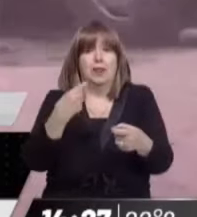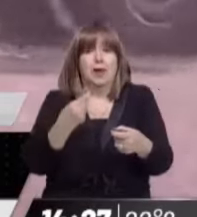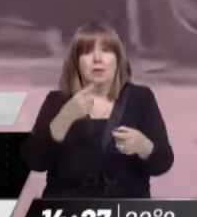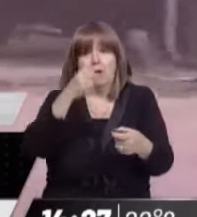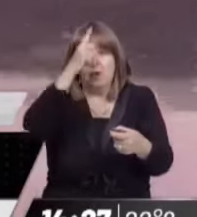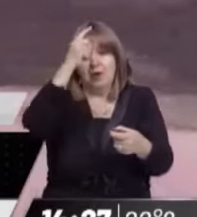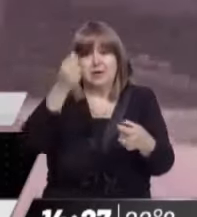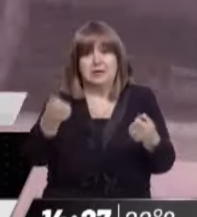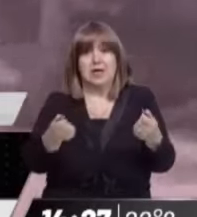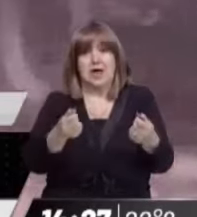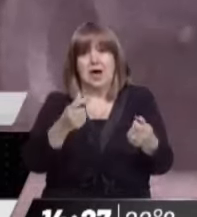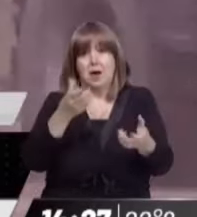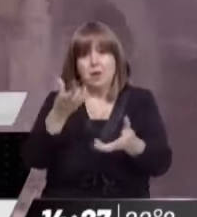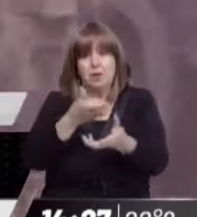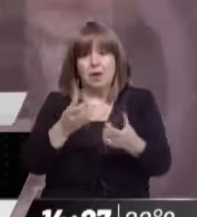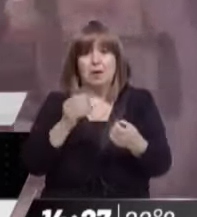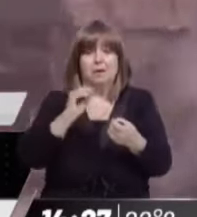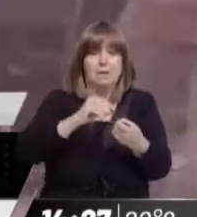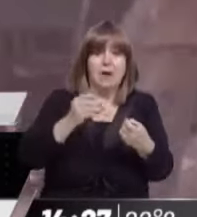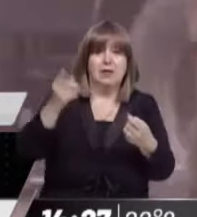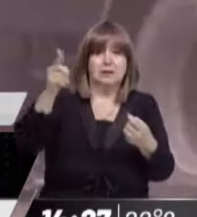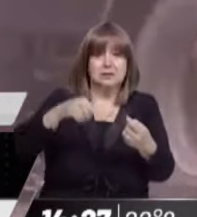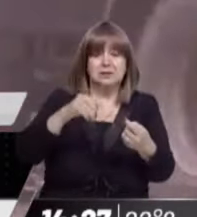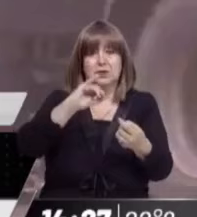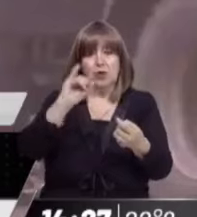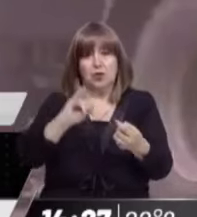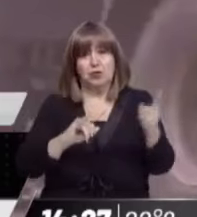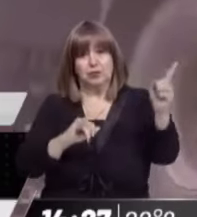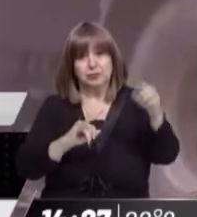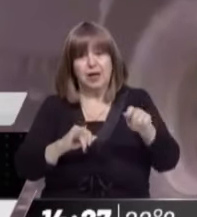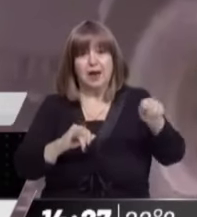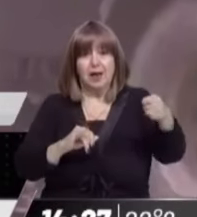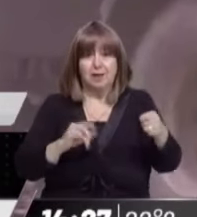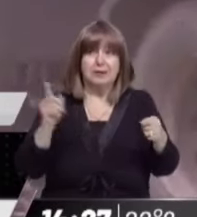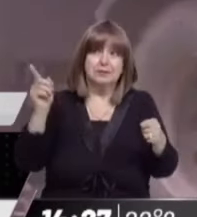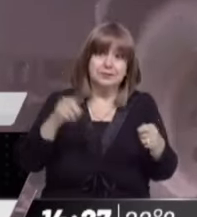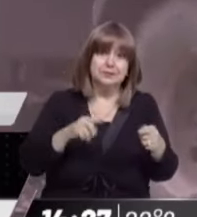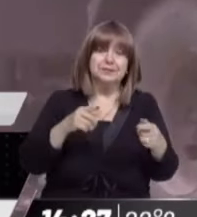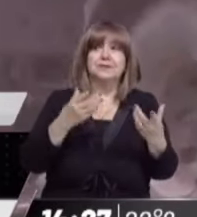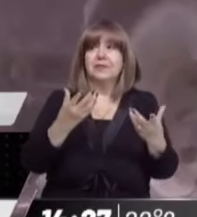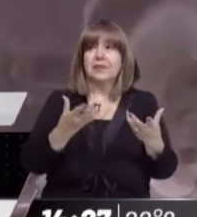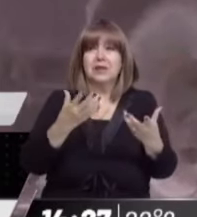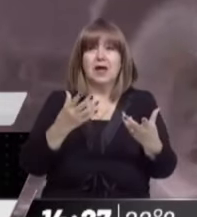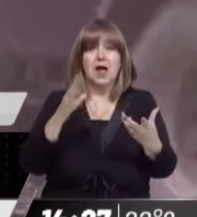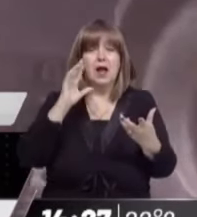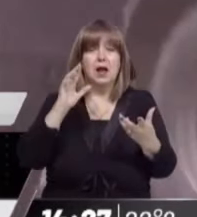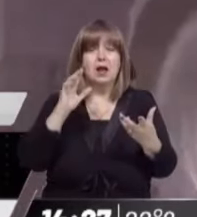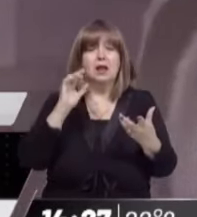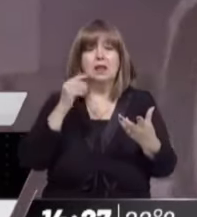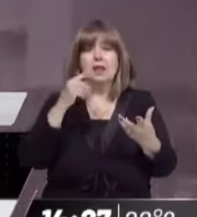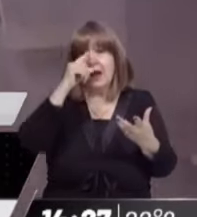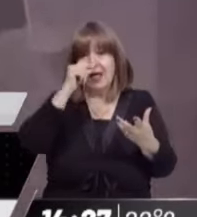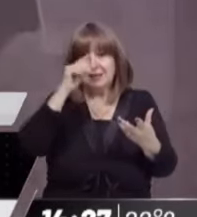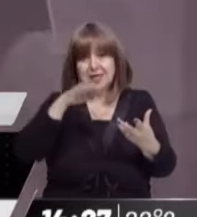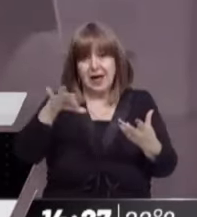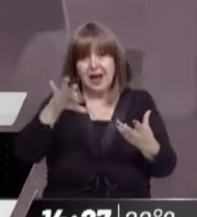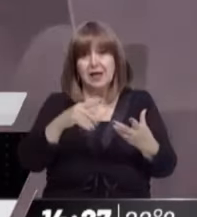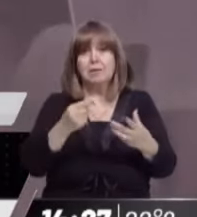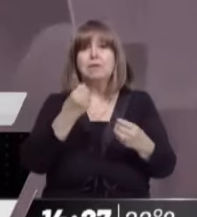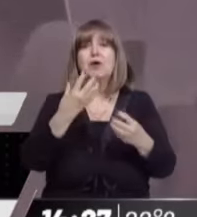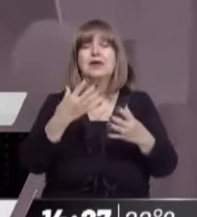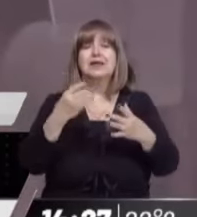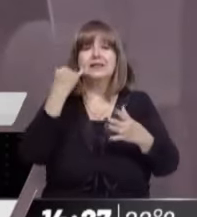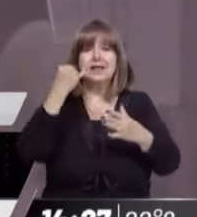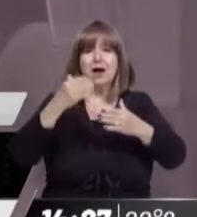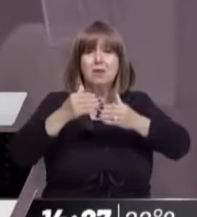nos indicaba el operario, y lo pude ratificar con otras personas que han circulado por acá, es muy extenso el depósito que